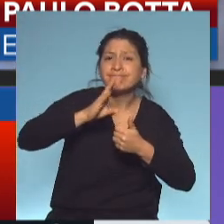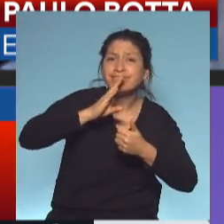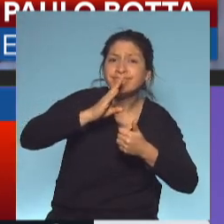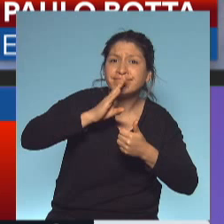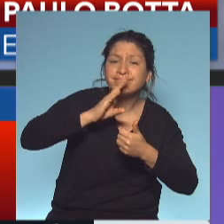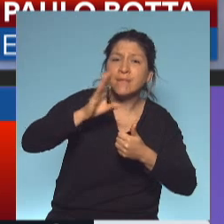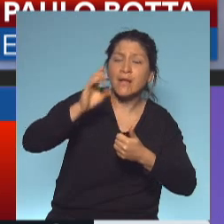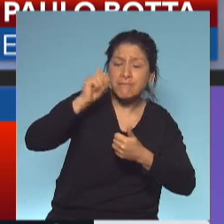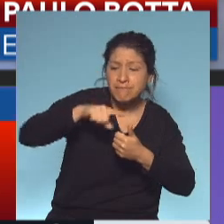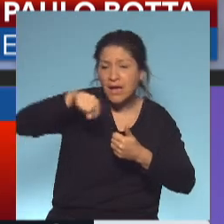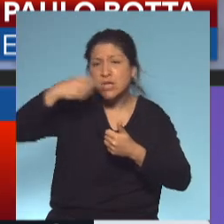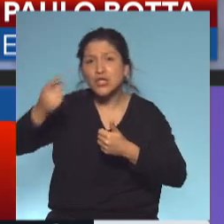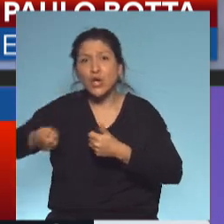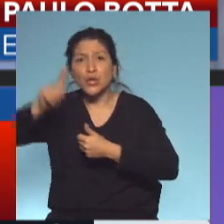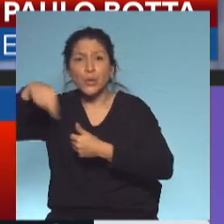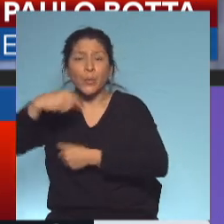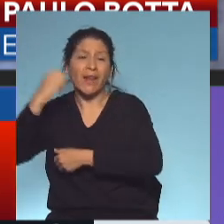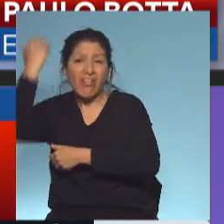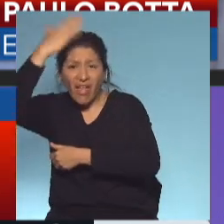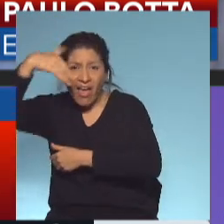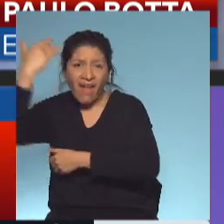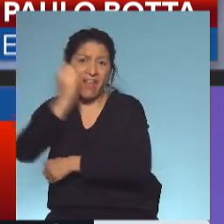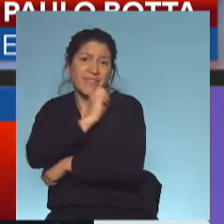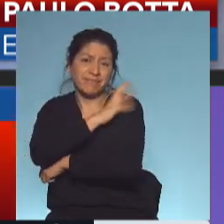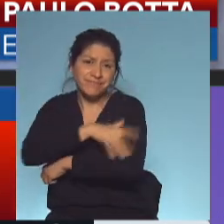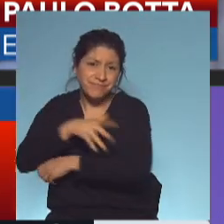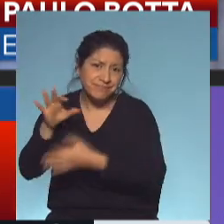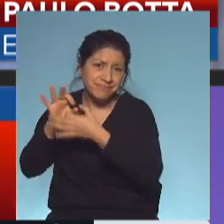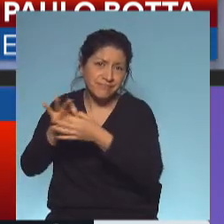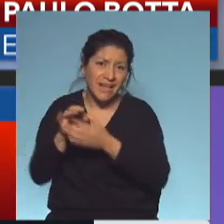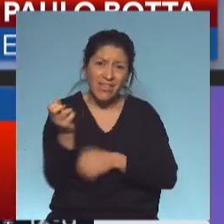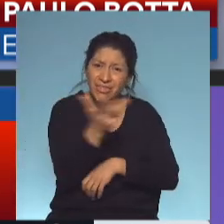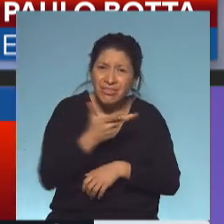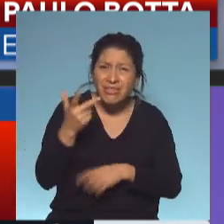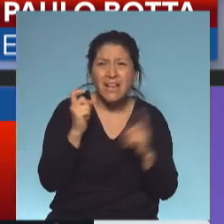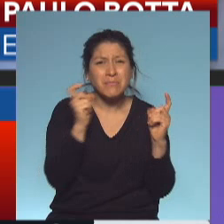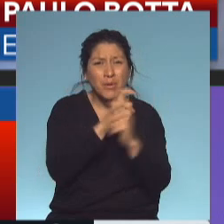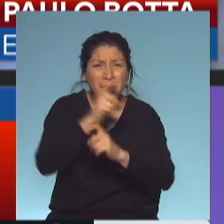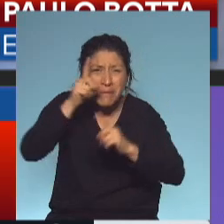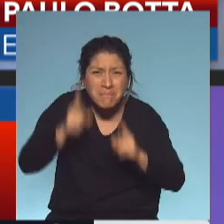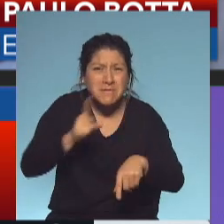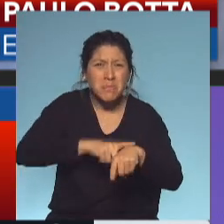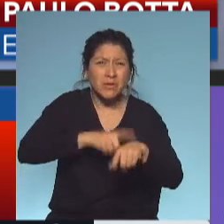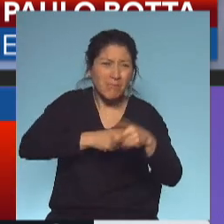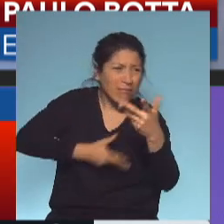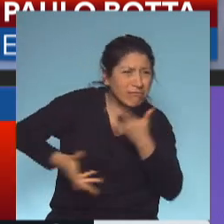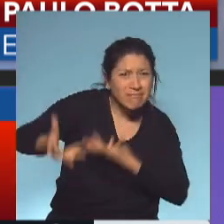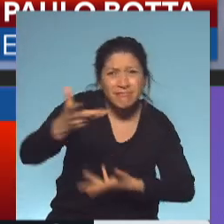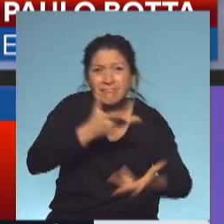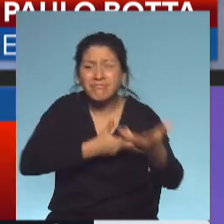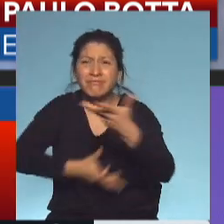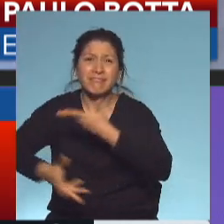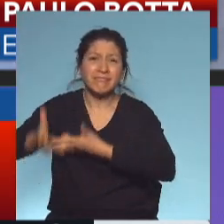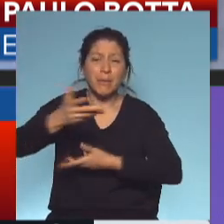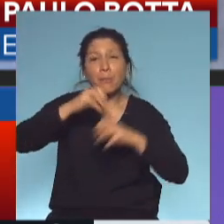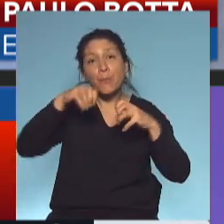israelíes palestinos o de origen árabe. Entonces, digamos, tenemos 3 conflictos a la vez que se retroalimentan mutuamente y eso es lo que